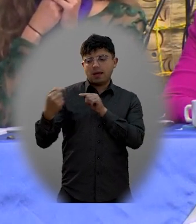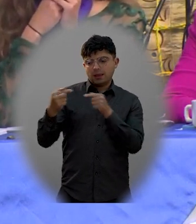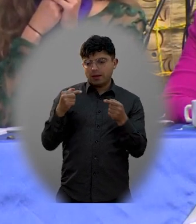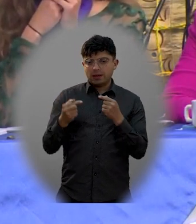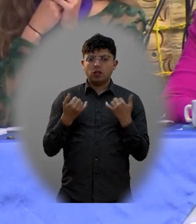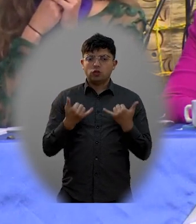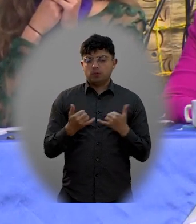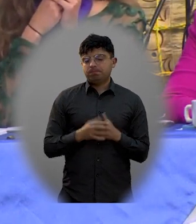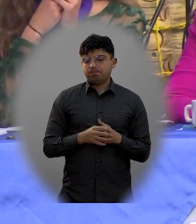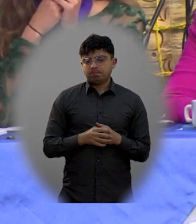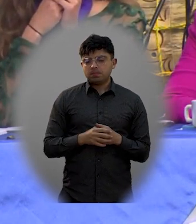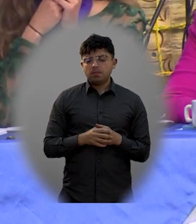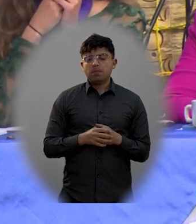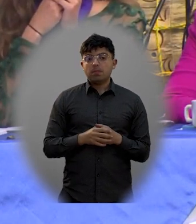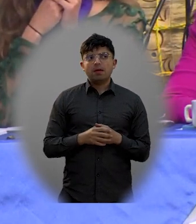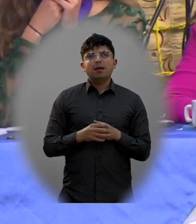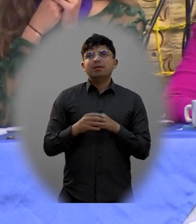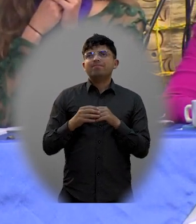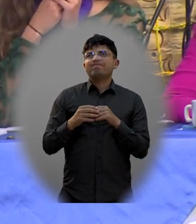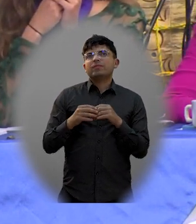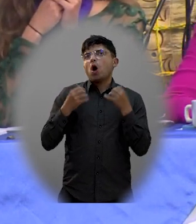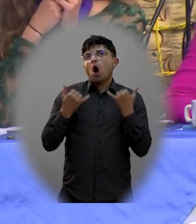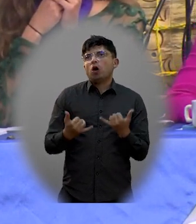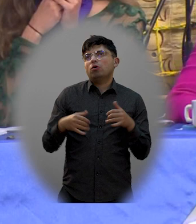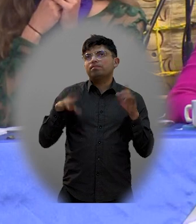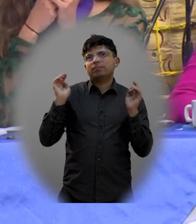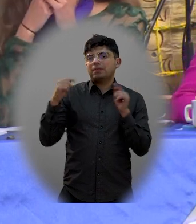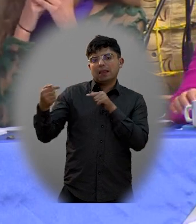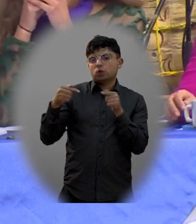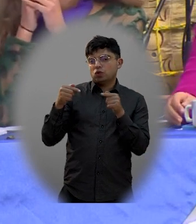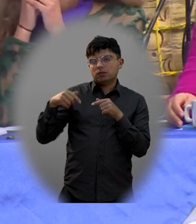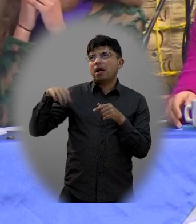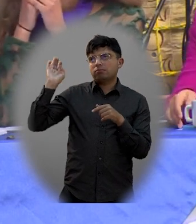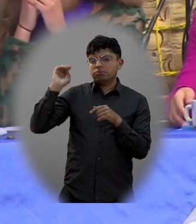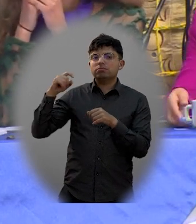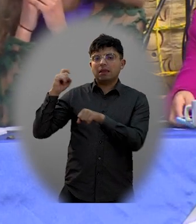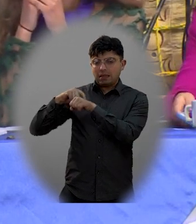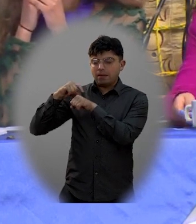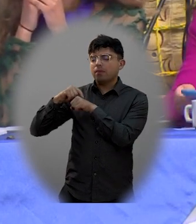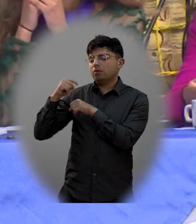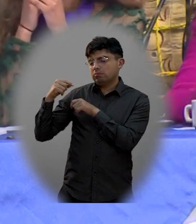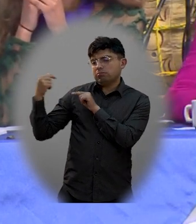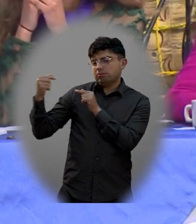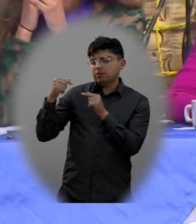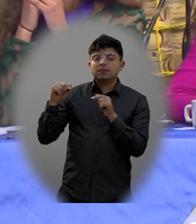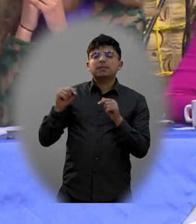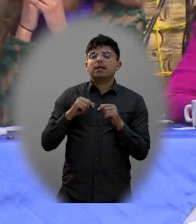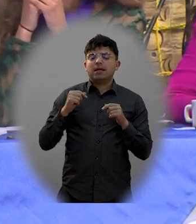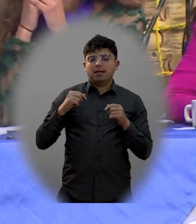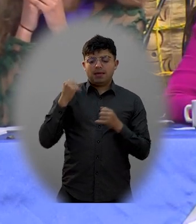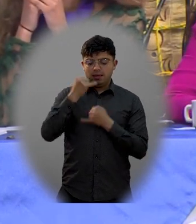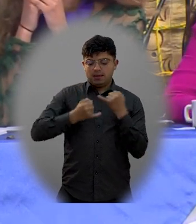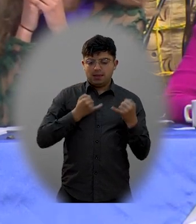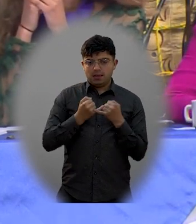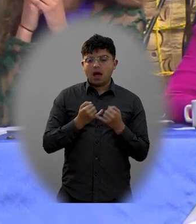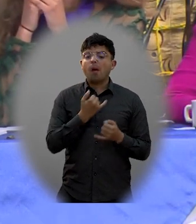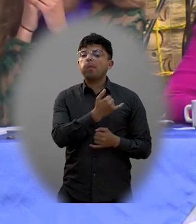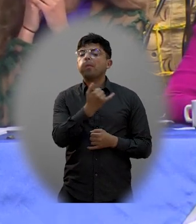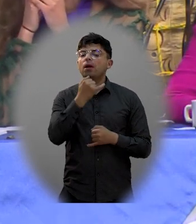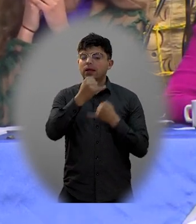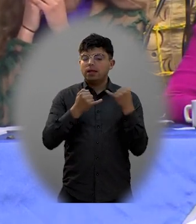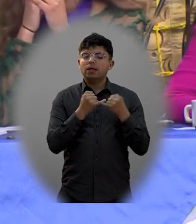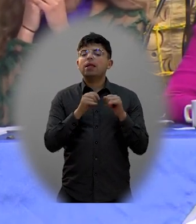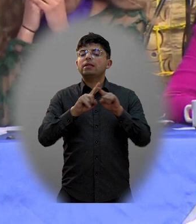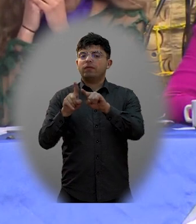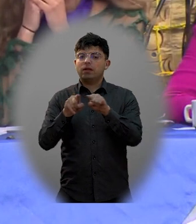actuales. Bueno, no, estos debates actuales no, esas discusiones que se han dado hace mucho tiempo sobre las identidades y sobre la presencia de las identidades, y que